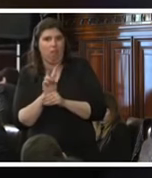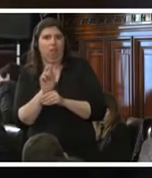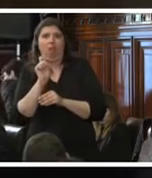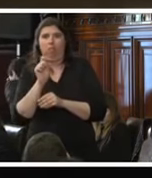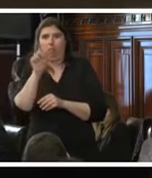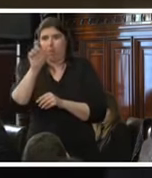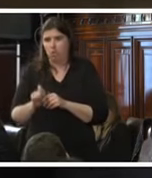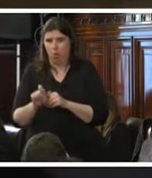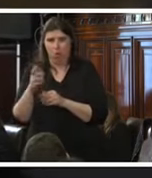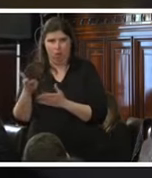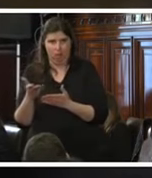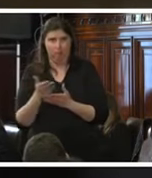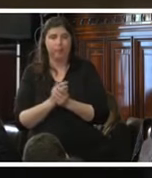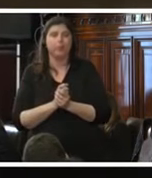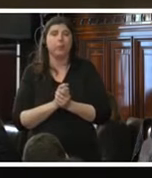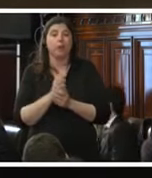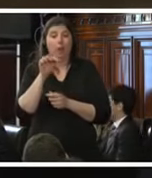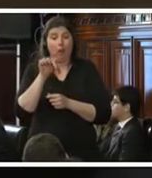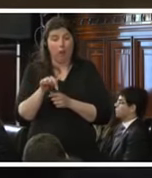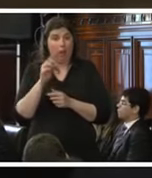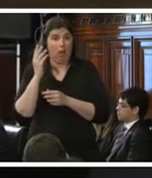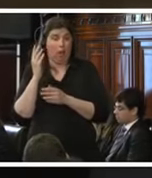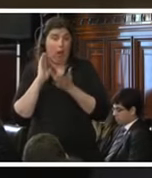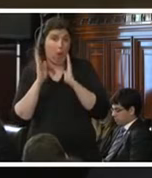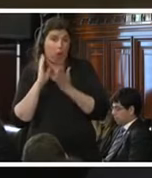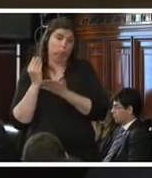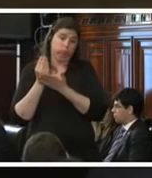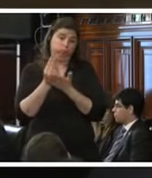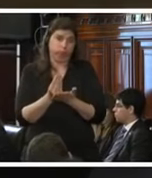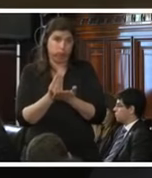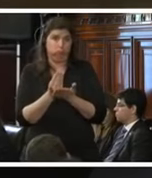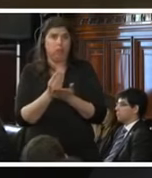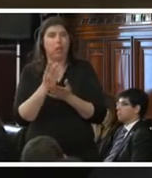Definitivamente, en esta figura, el abogado se convierte en